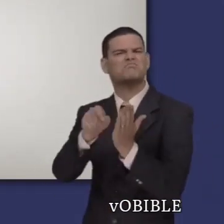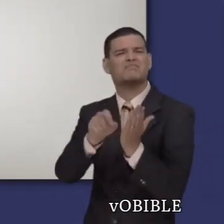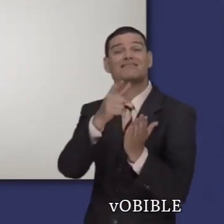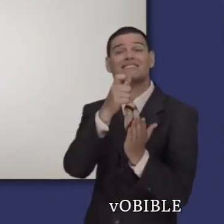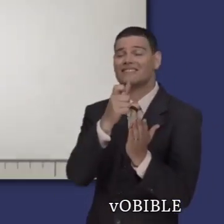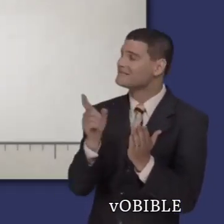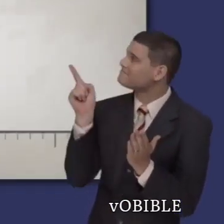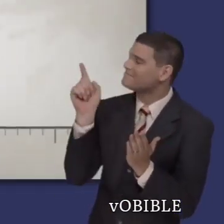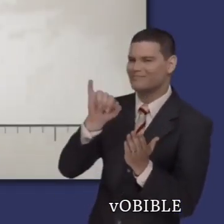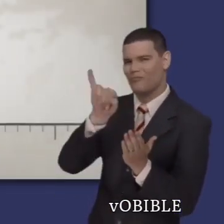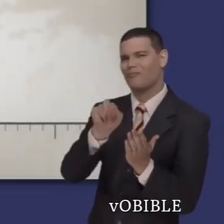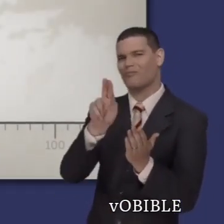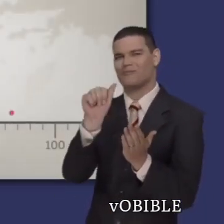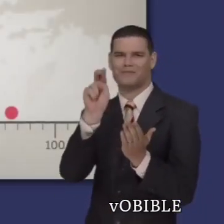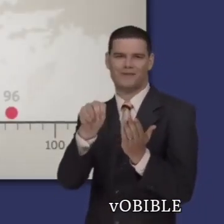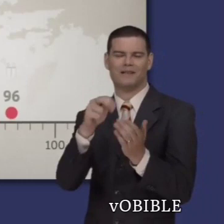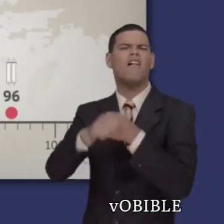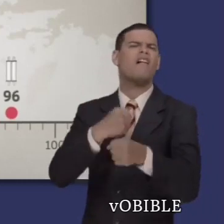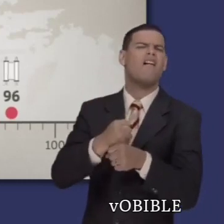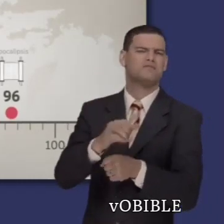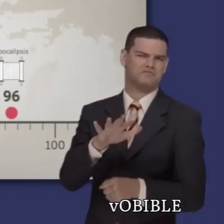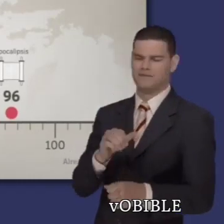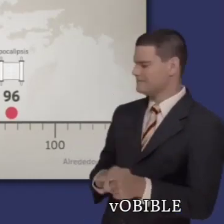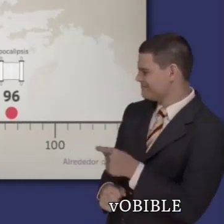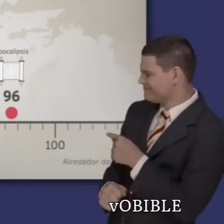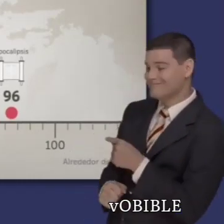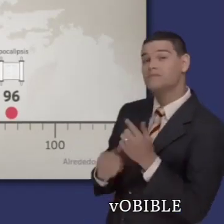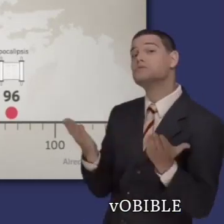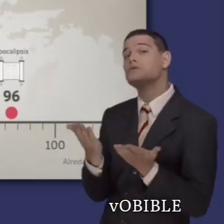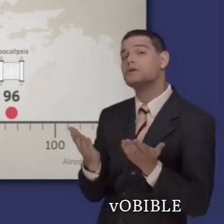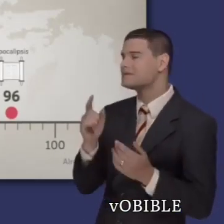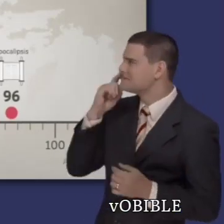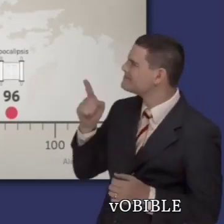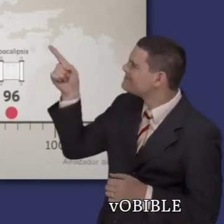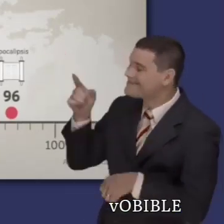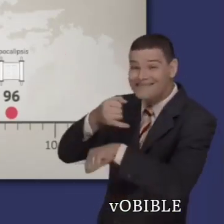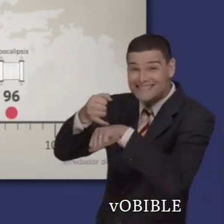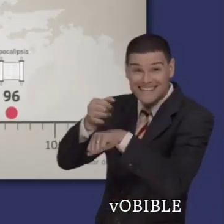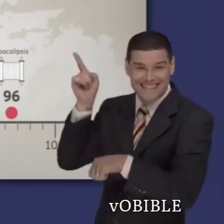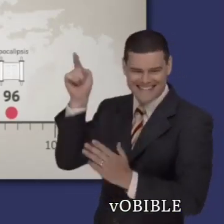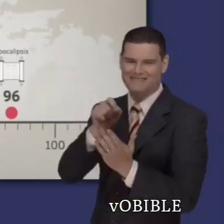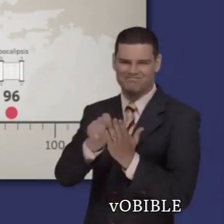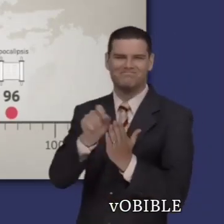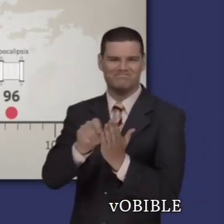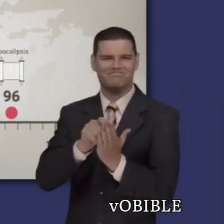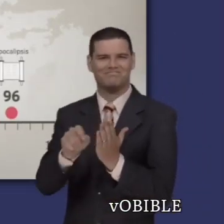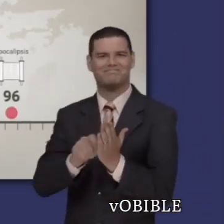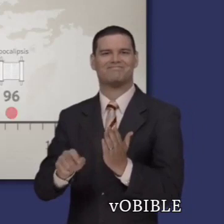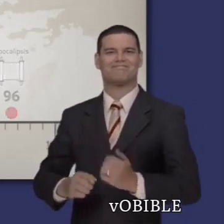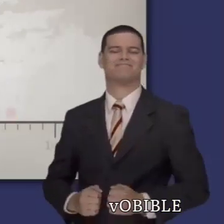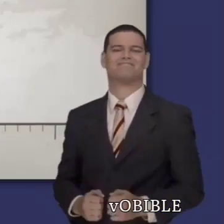El apóstol Juan escribió el libro de Apocalipsis alrededor del año 96, cuando estaba desterrado en la isla de